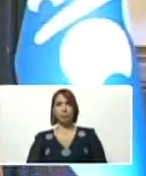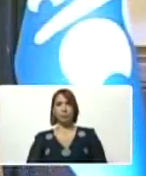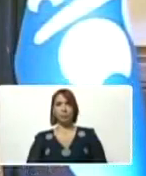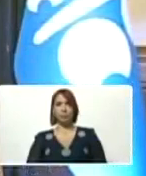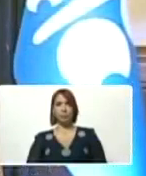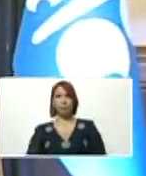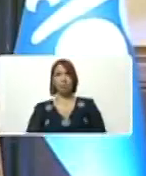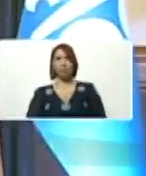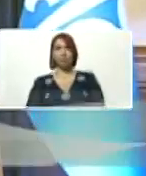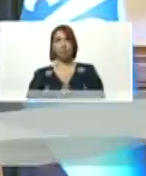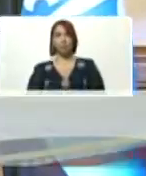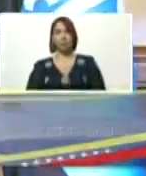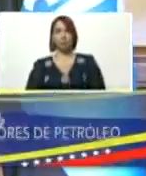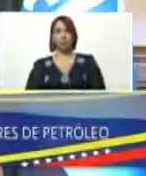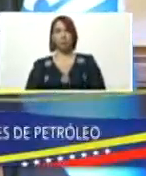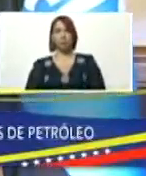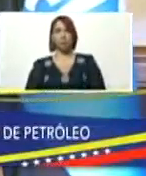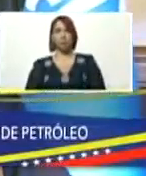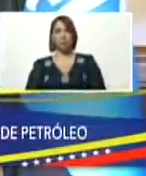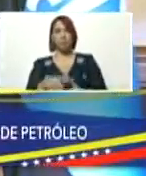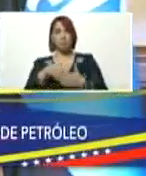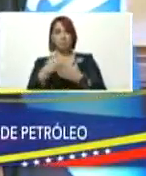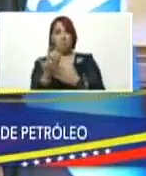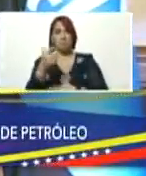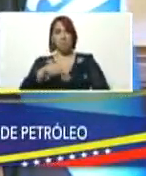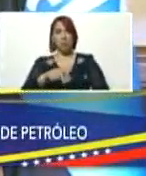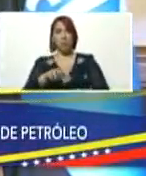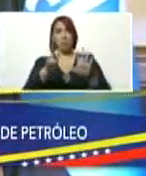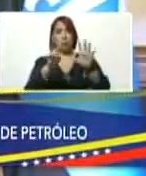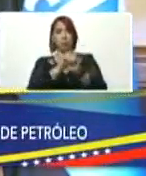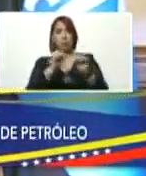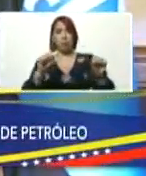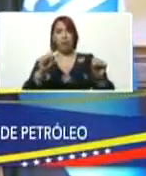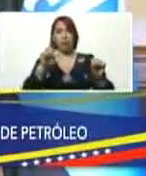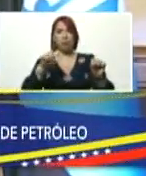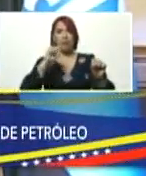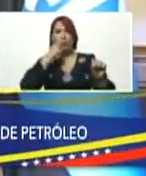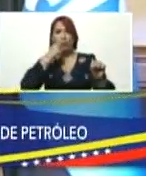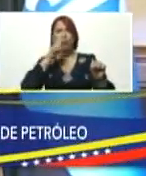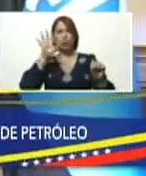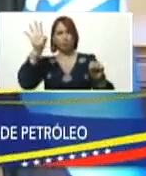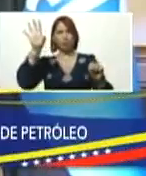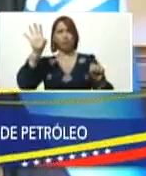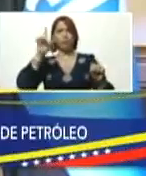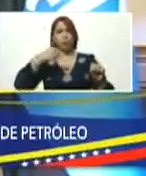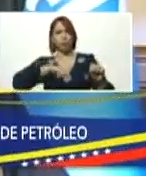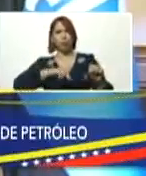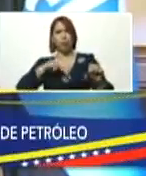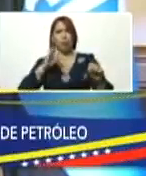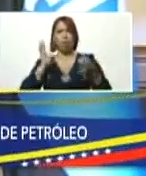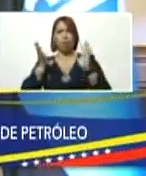Anoche estuve hablando otra vez en la madrugada, eran las 7 de la mañana en Moscú, con nuestro embajador,